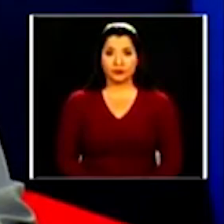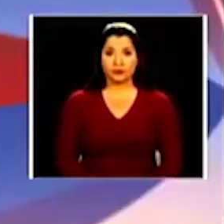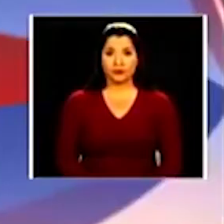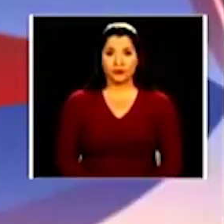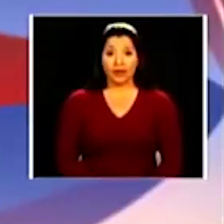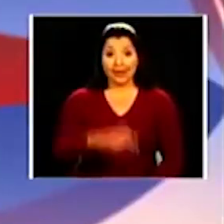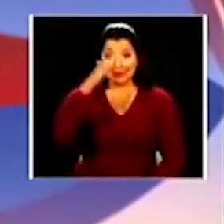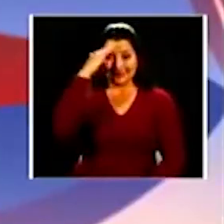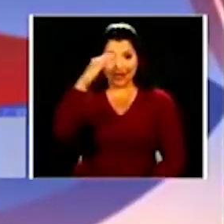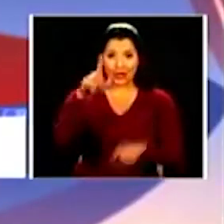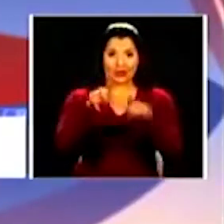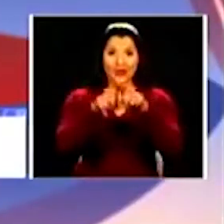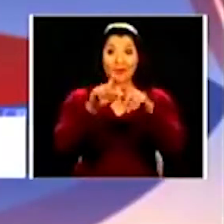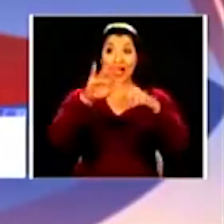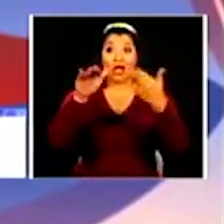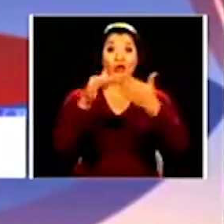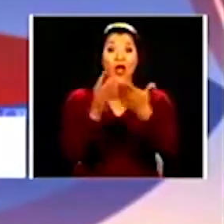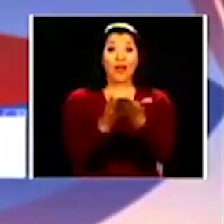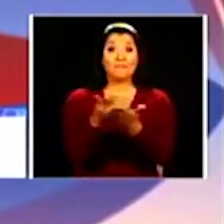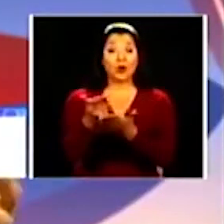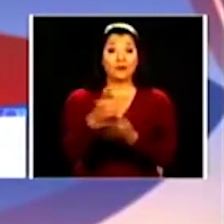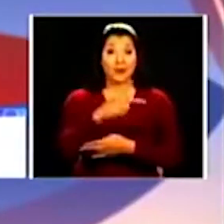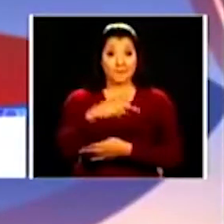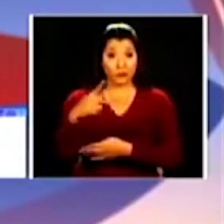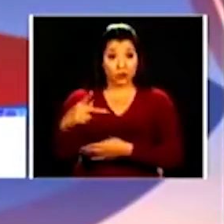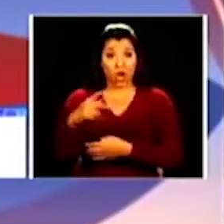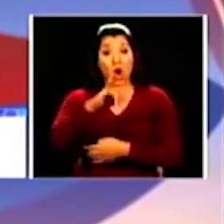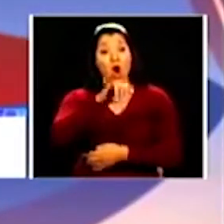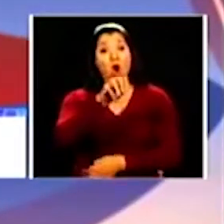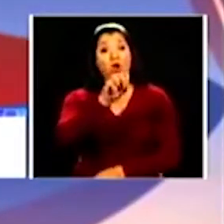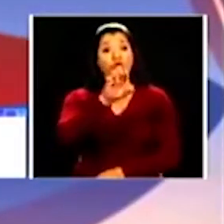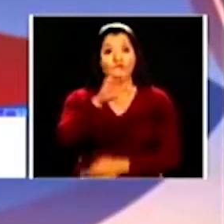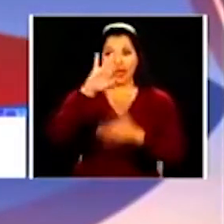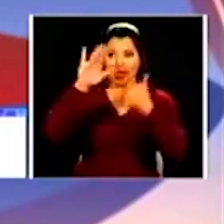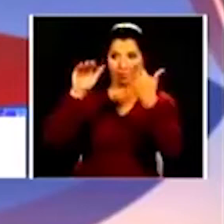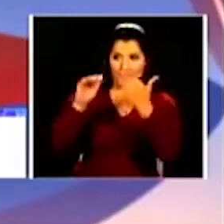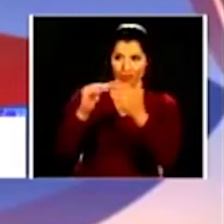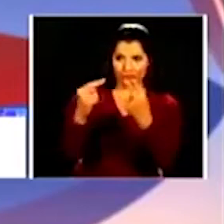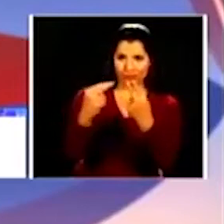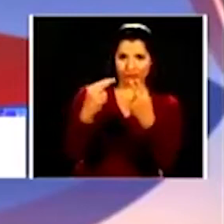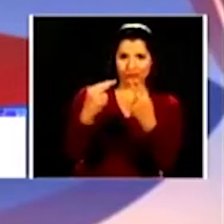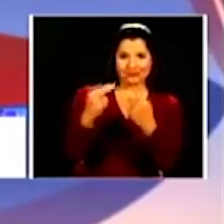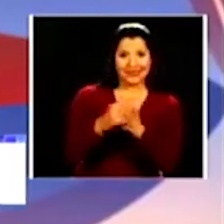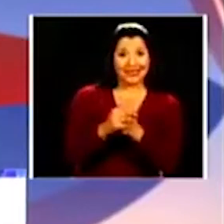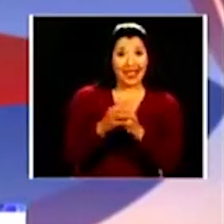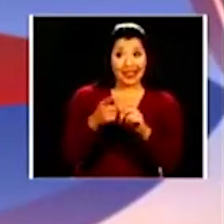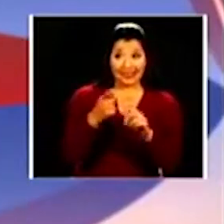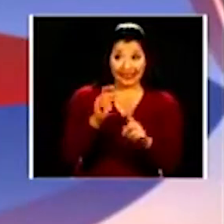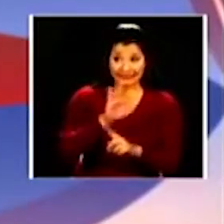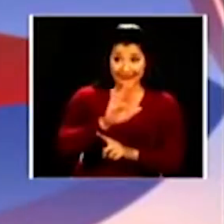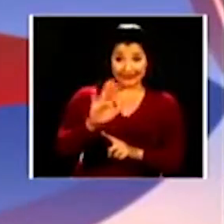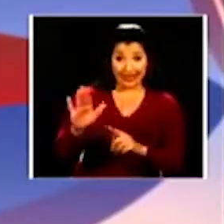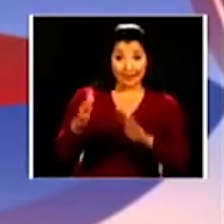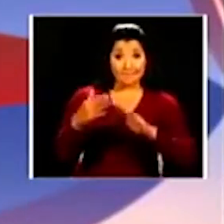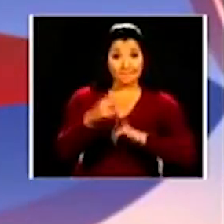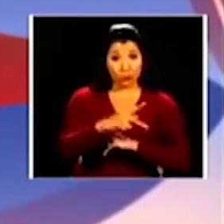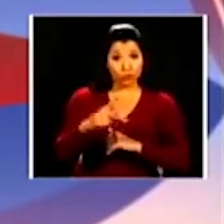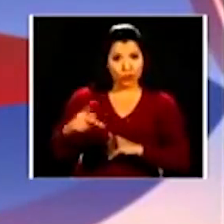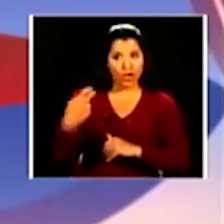Saludos también a toda la provincia de Punta Arenas, a don José y a todos los que hoy nos están viendo desde allá, porque también en Punta Arenas tuvimos un